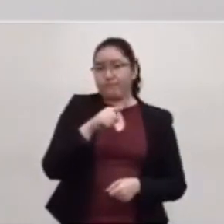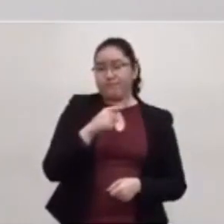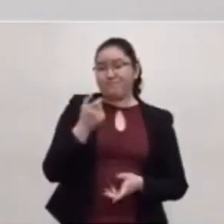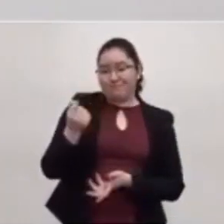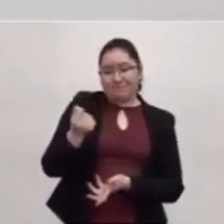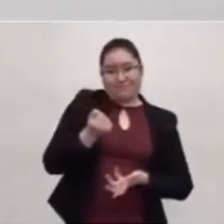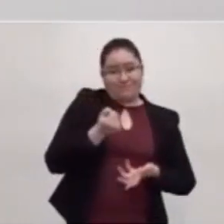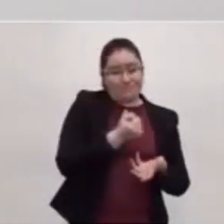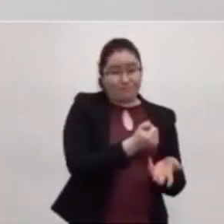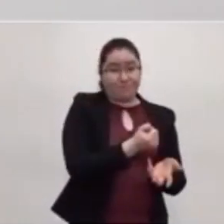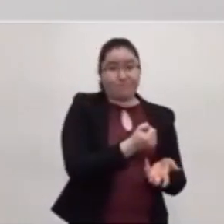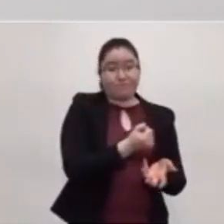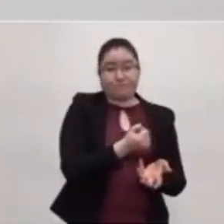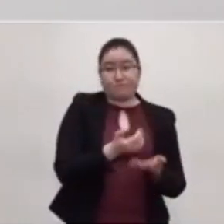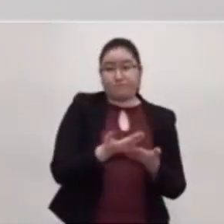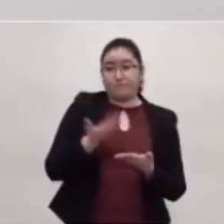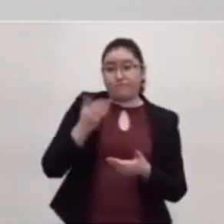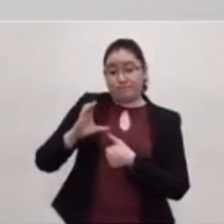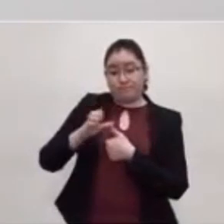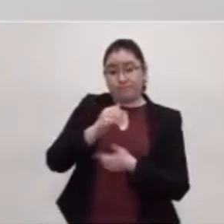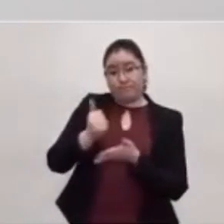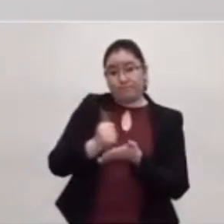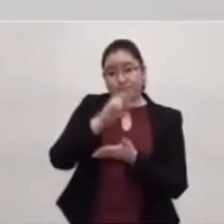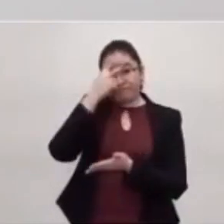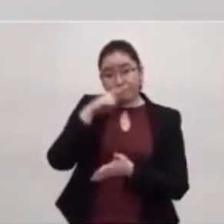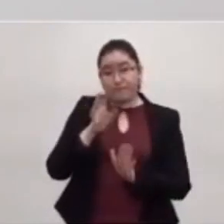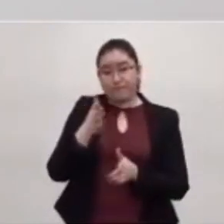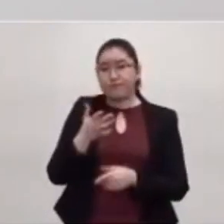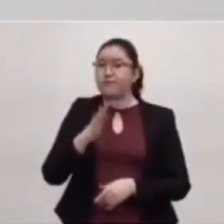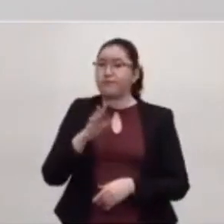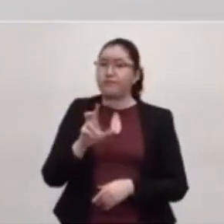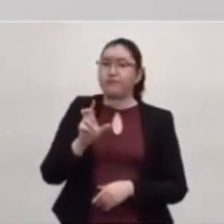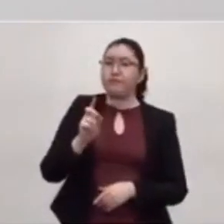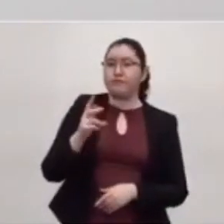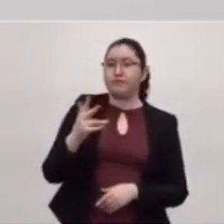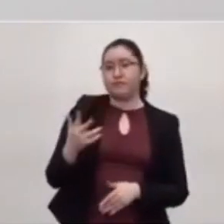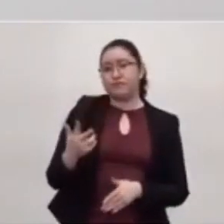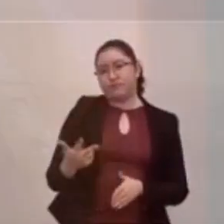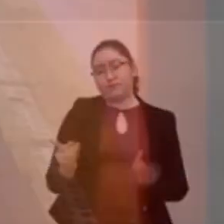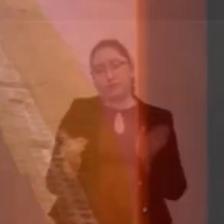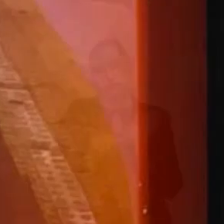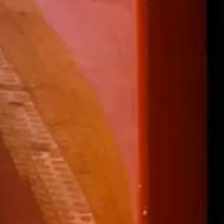financiamiento que se aprobó por el Congreso de la Ciudad de México y que son alrededor de 38 mil millones de pesos.